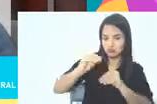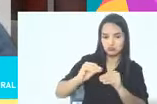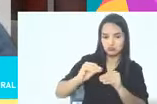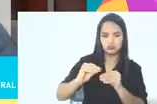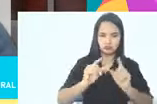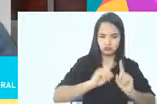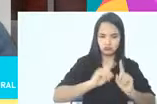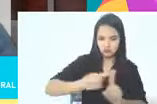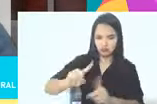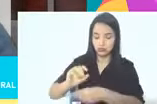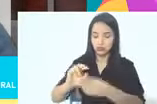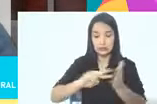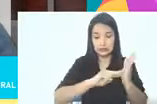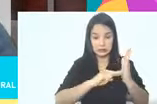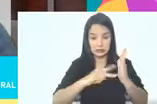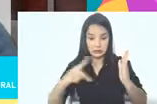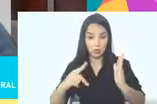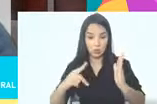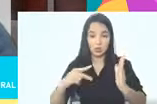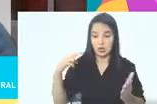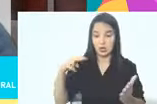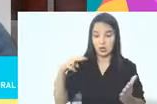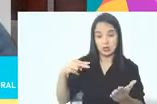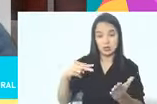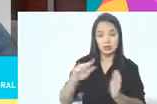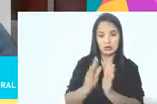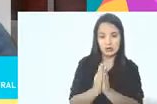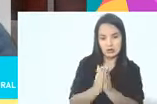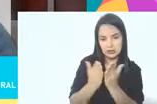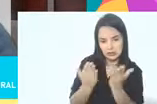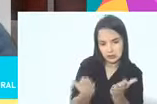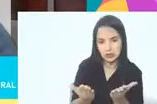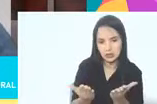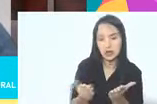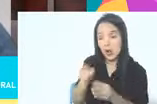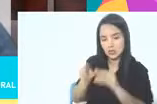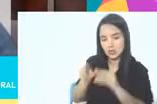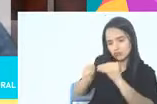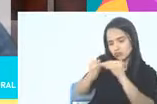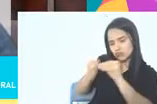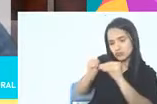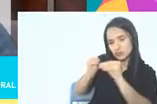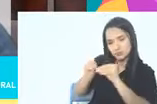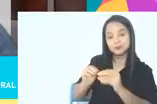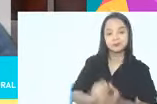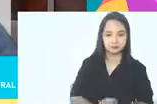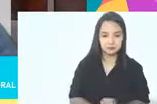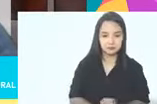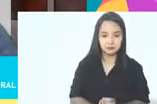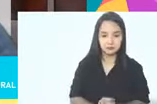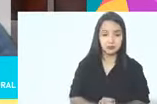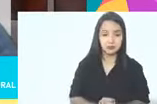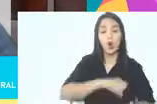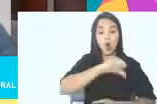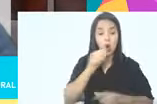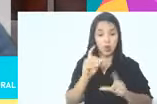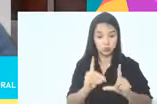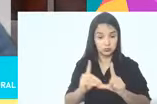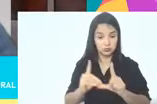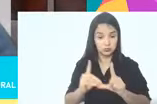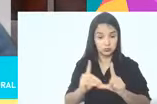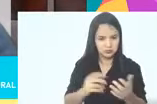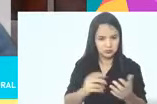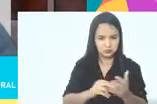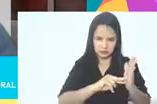la generación de procesos. Eso es lo que este proyecto quiere traer a los territorios, la transformación en la visión que